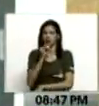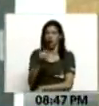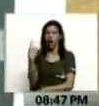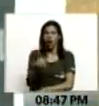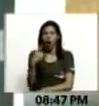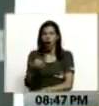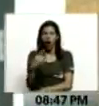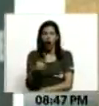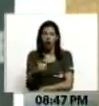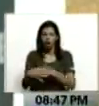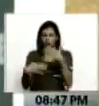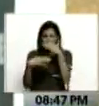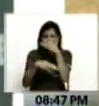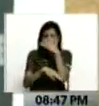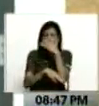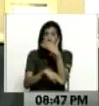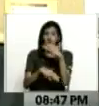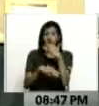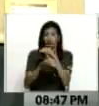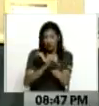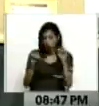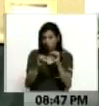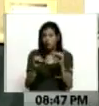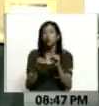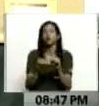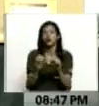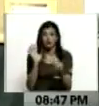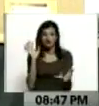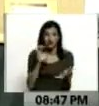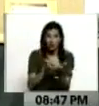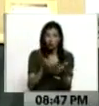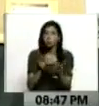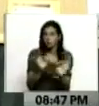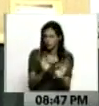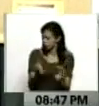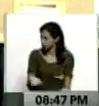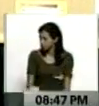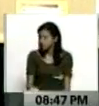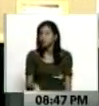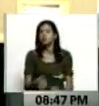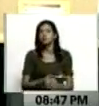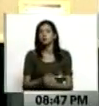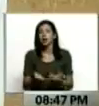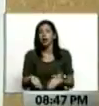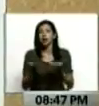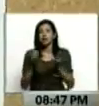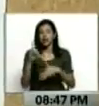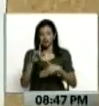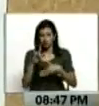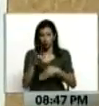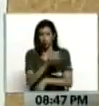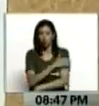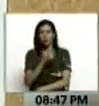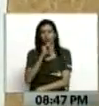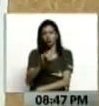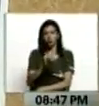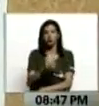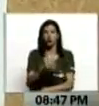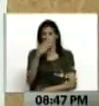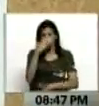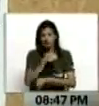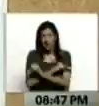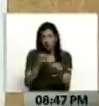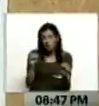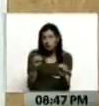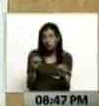denuncia el terrorismo de estado tras la detención de Caro terrorismo de estado ansa latina oposición